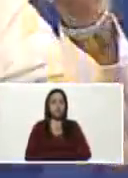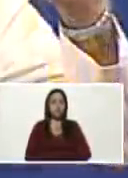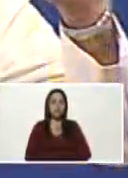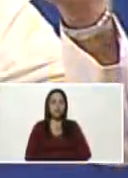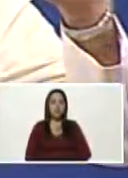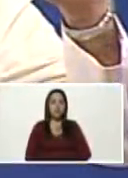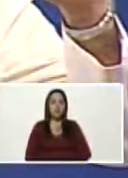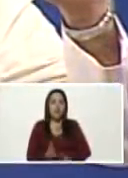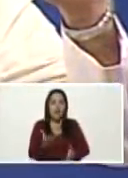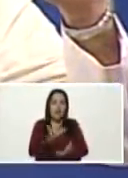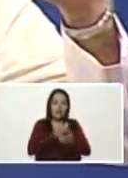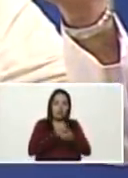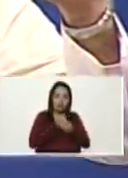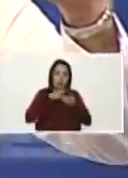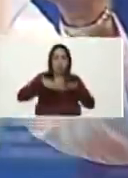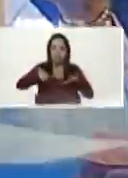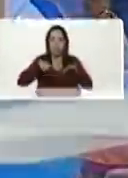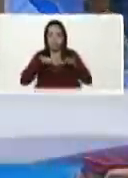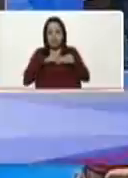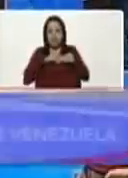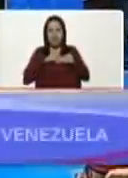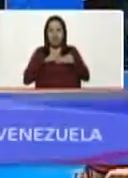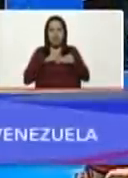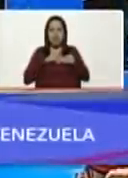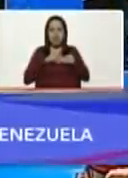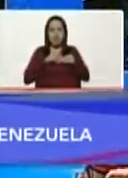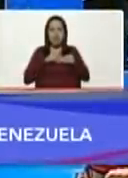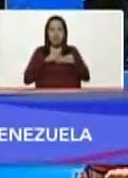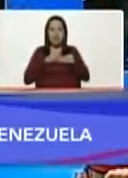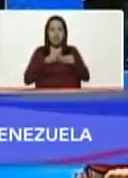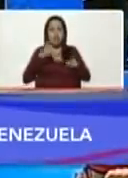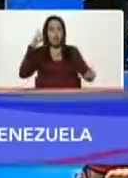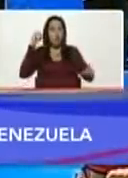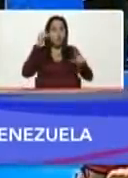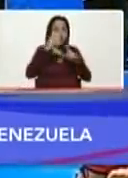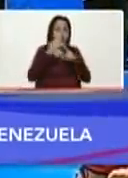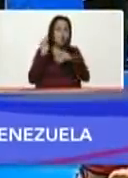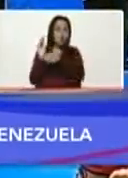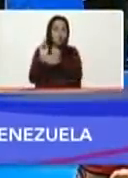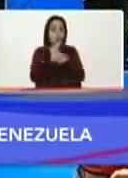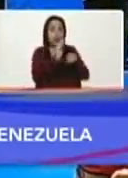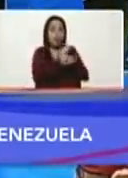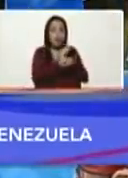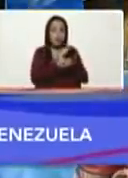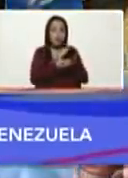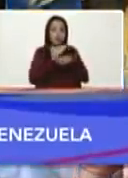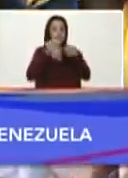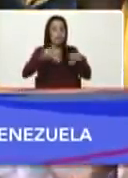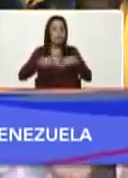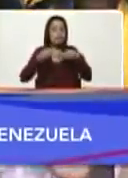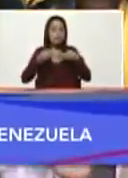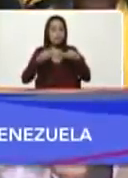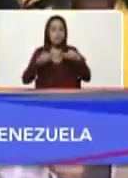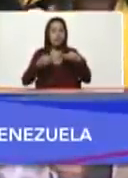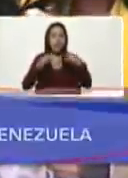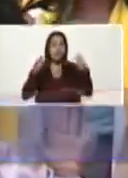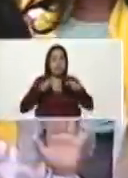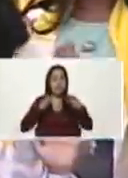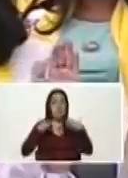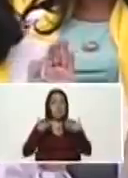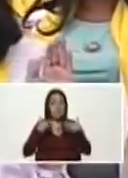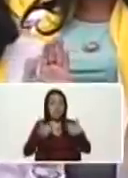abrazar la noble causa de salvaguardar y proteger la vida y la salud de nuestro